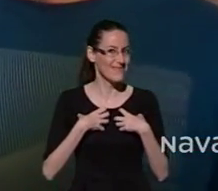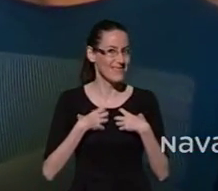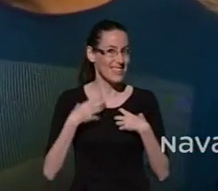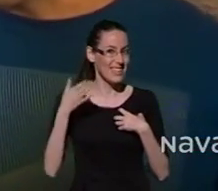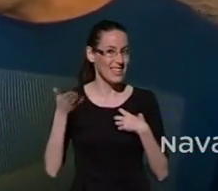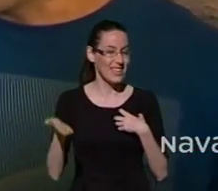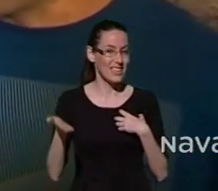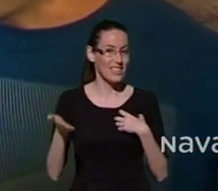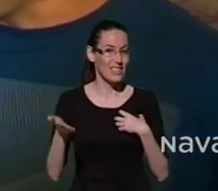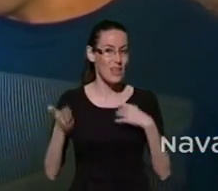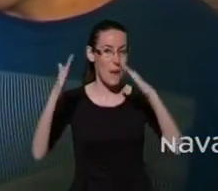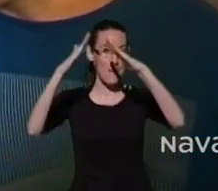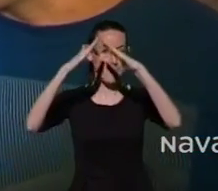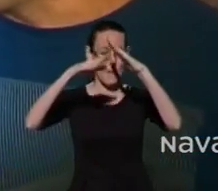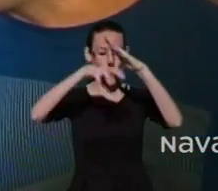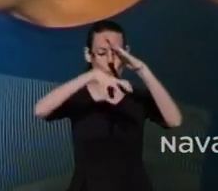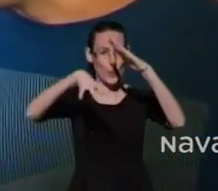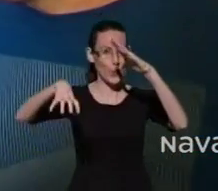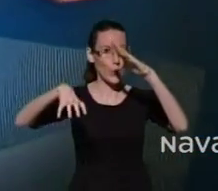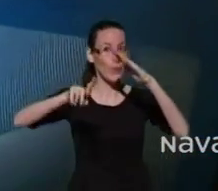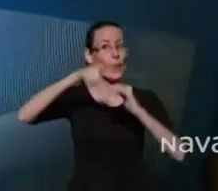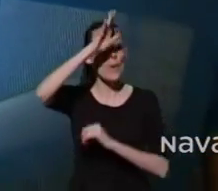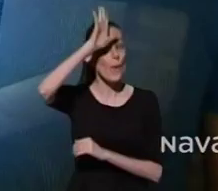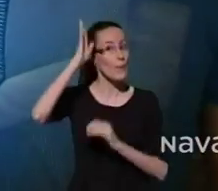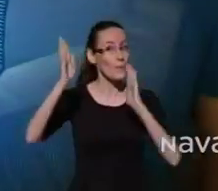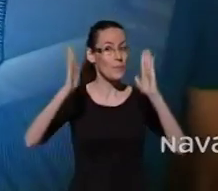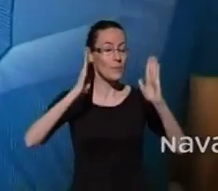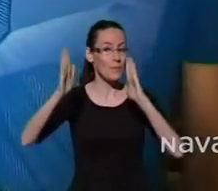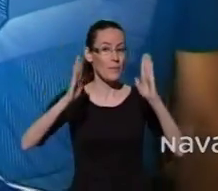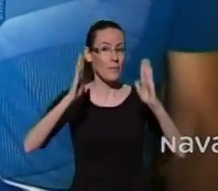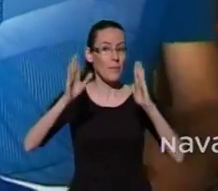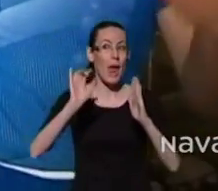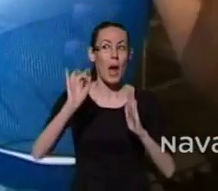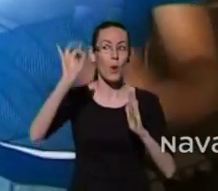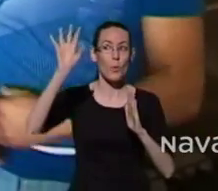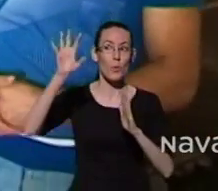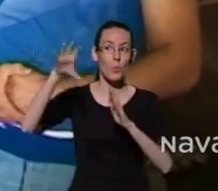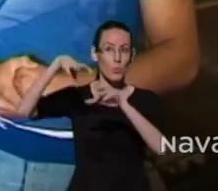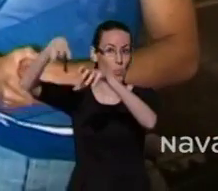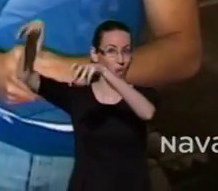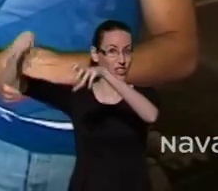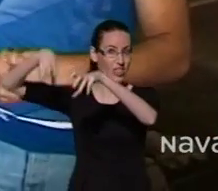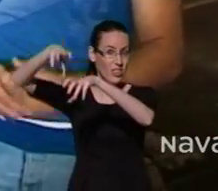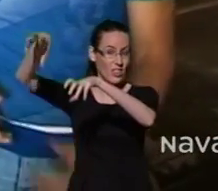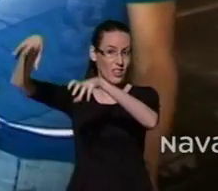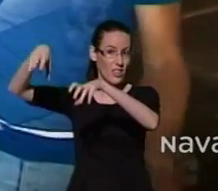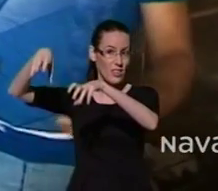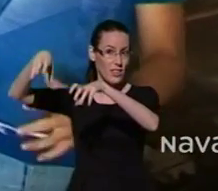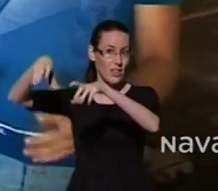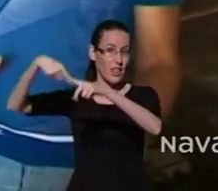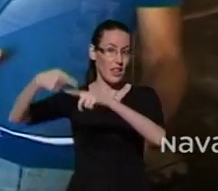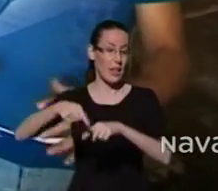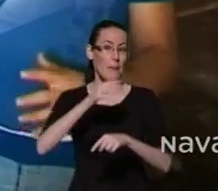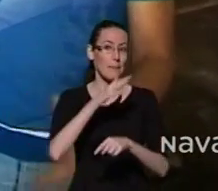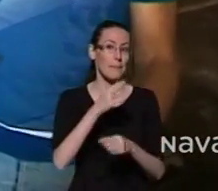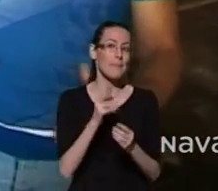quedan cubiertas a finales de mayo. Luego en verano, pasan parte del verano en el monte y luego unos praus que tenemos también ahí abajo.